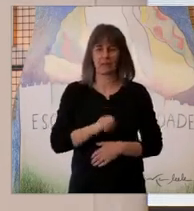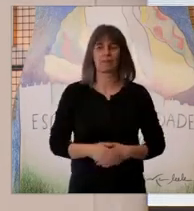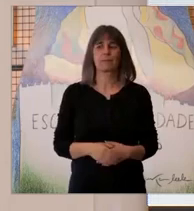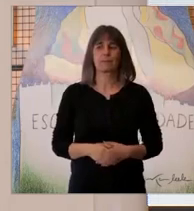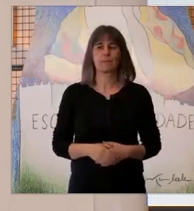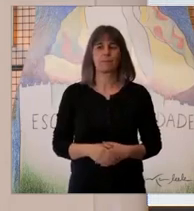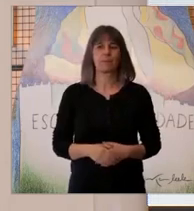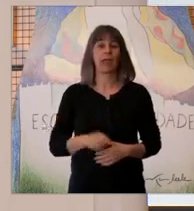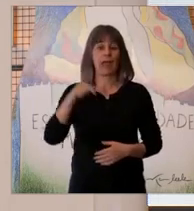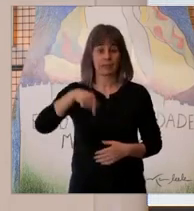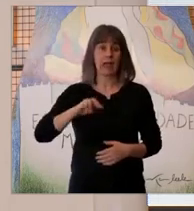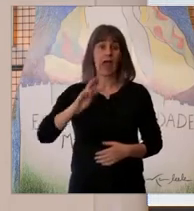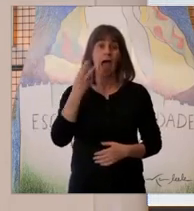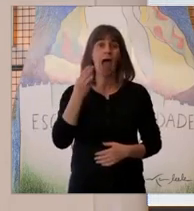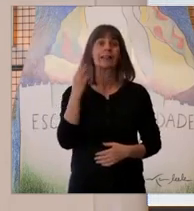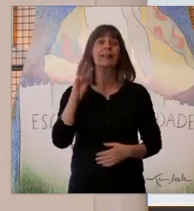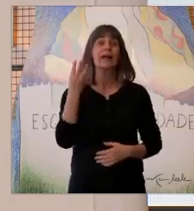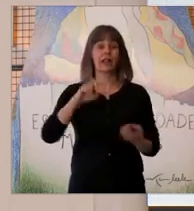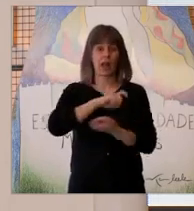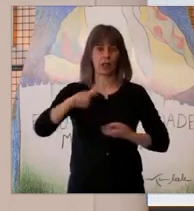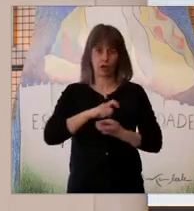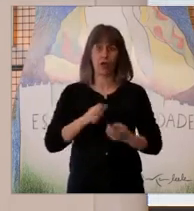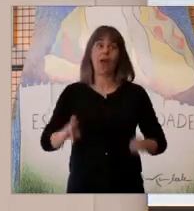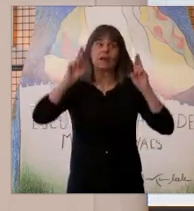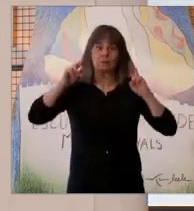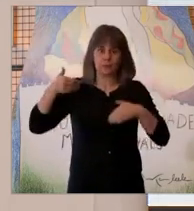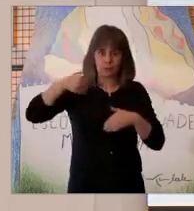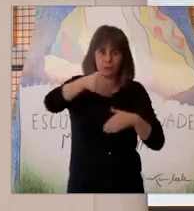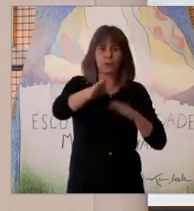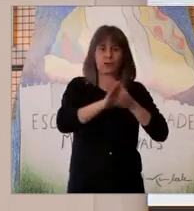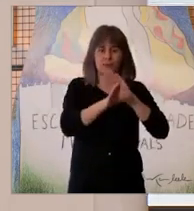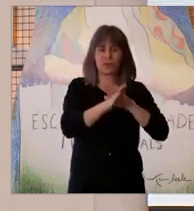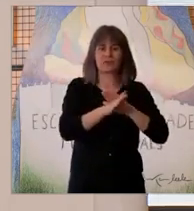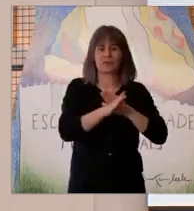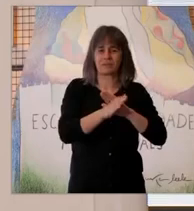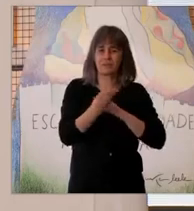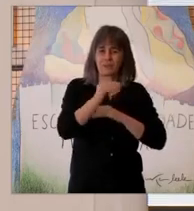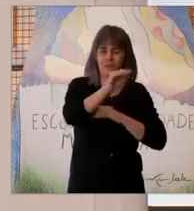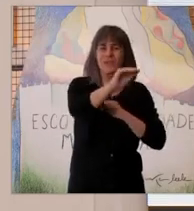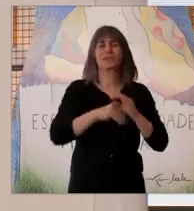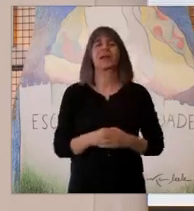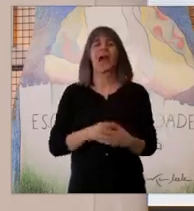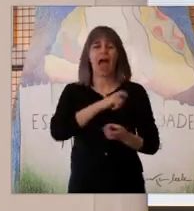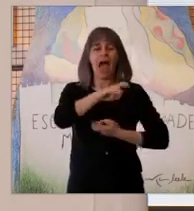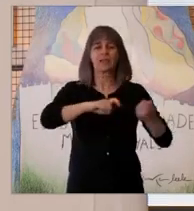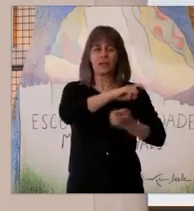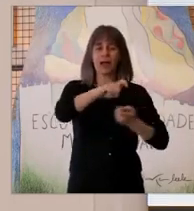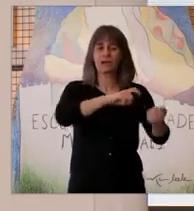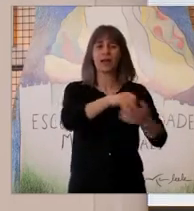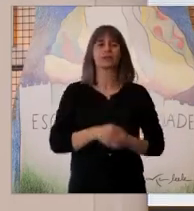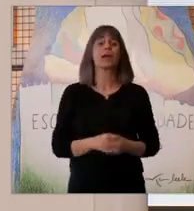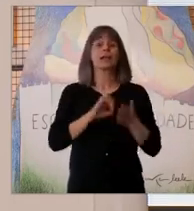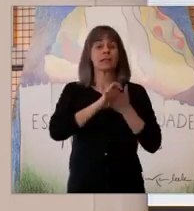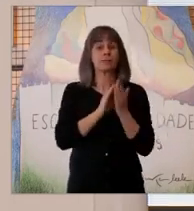está en su tercera edición pero que serán muchas más y nos reencontraremos aquí año a año a todo el servicio de igualdad y a